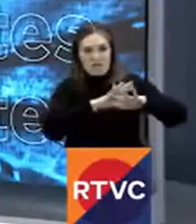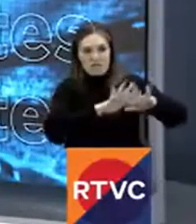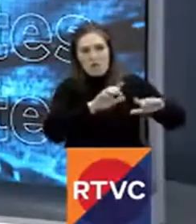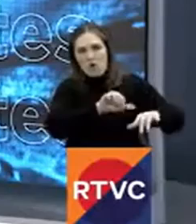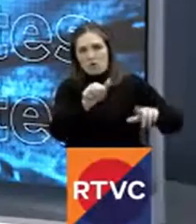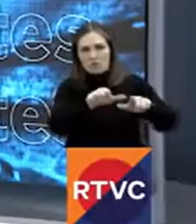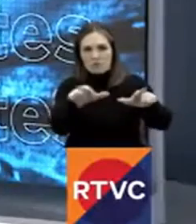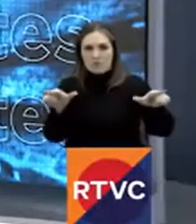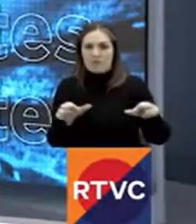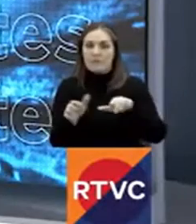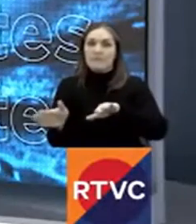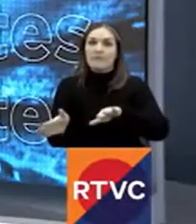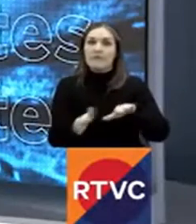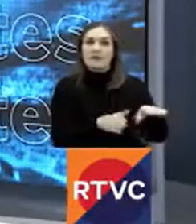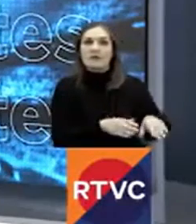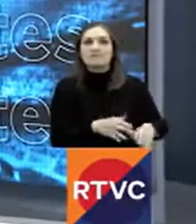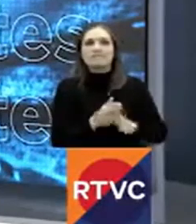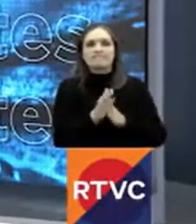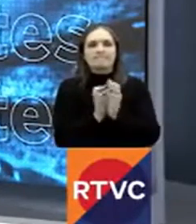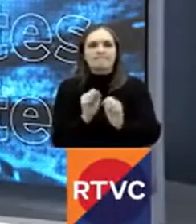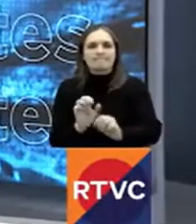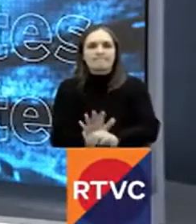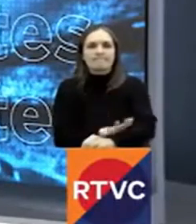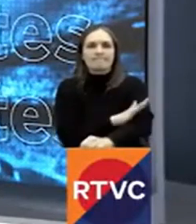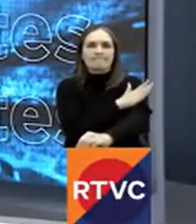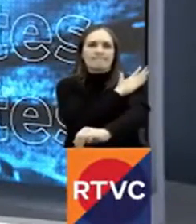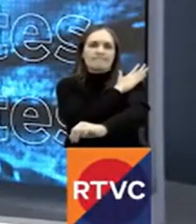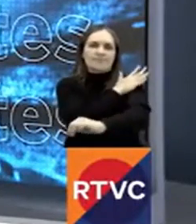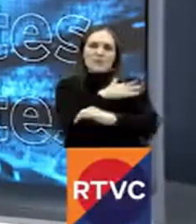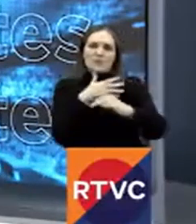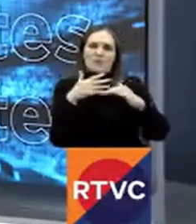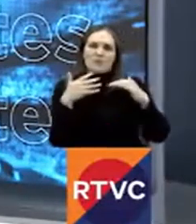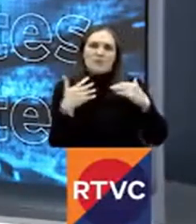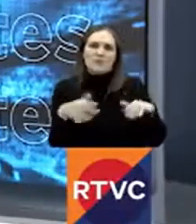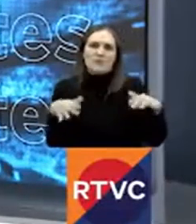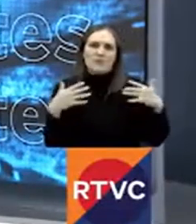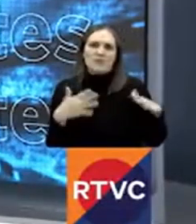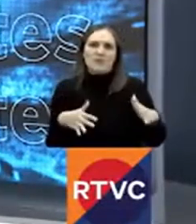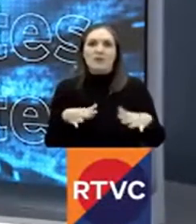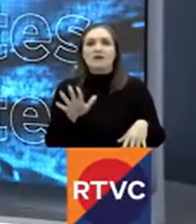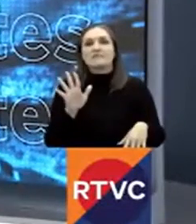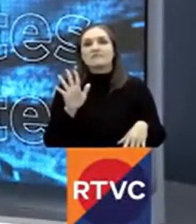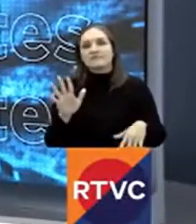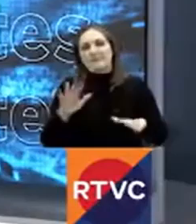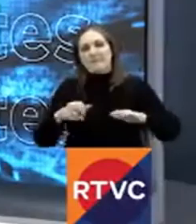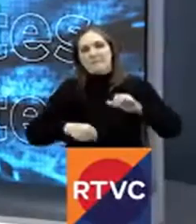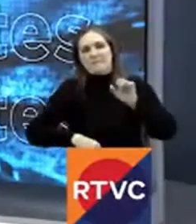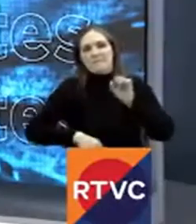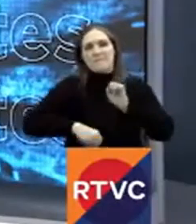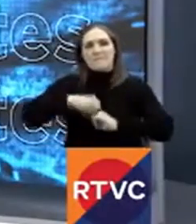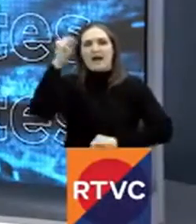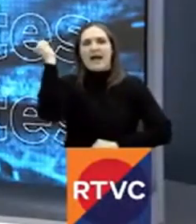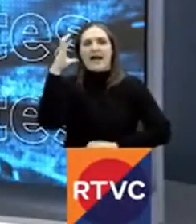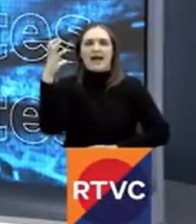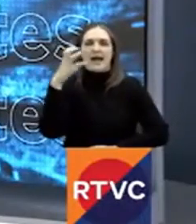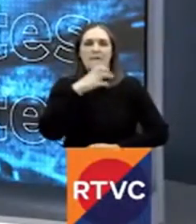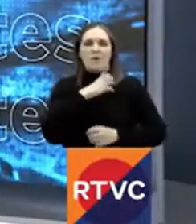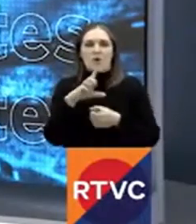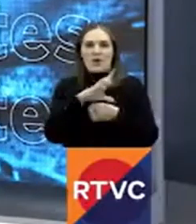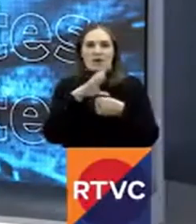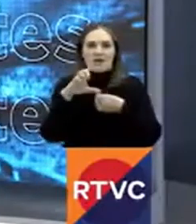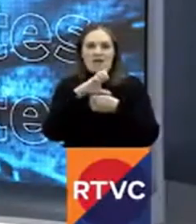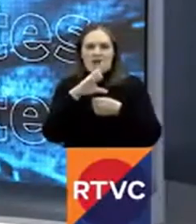partido emocionante y cargado de goles, Atlético Nacional se consagró campeón de la Superliga Colombiana, remontando un juego que empezó